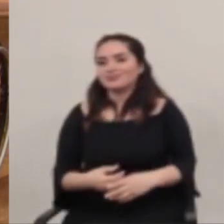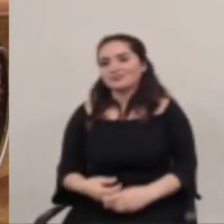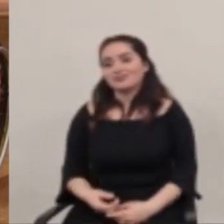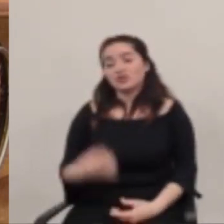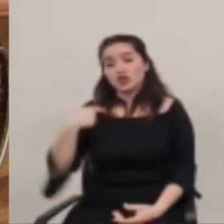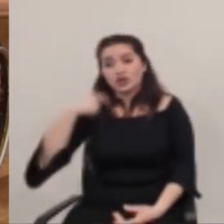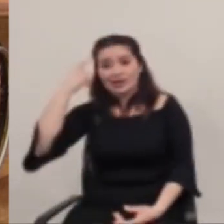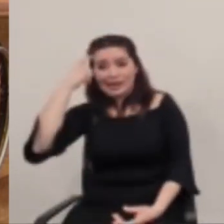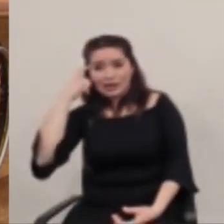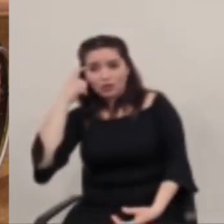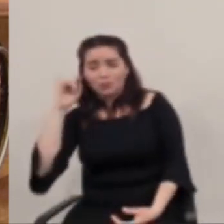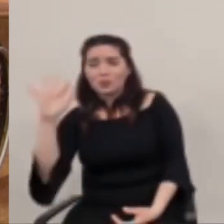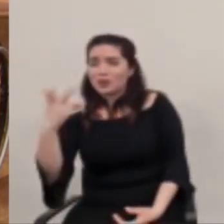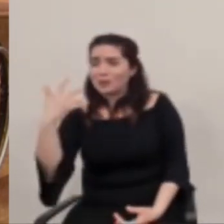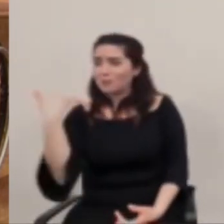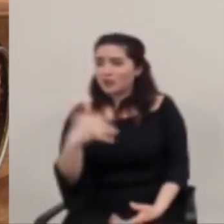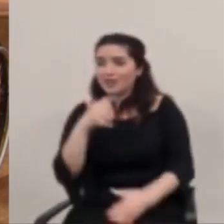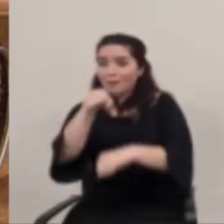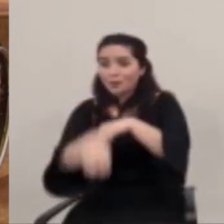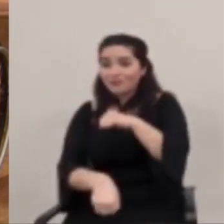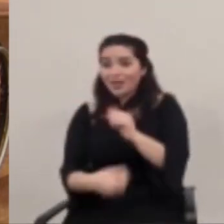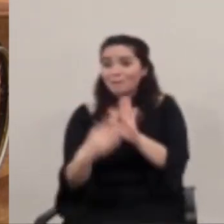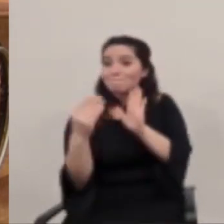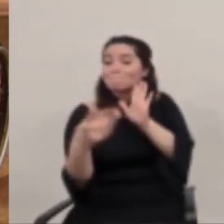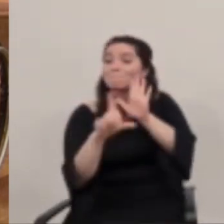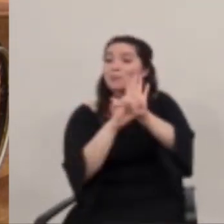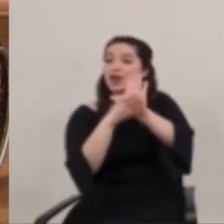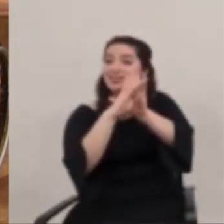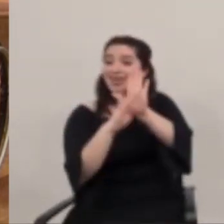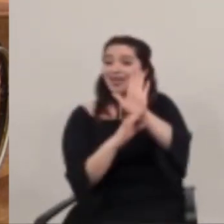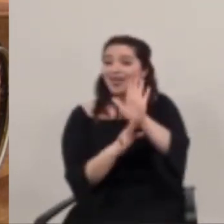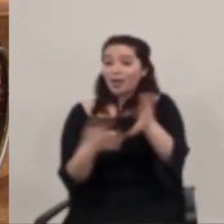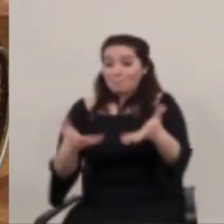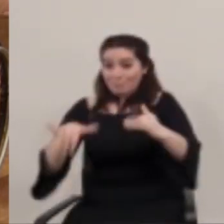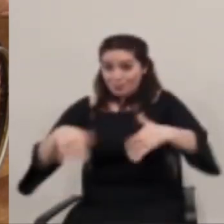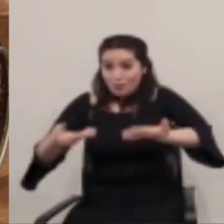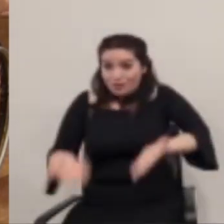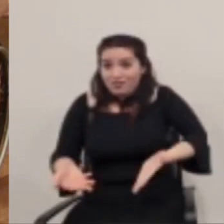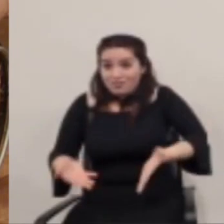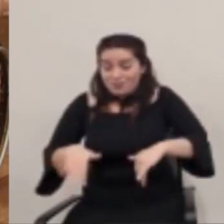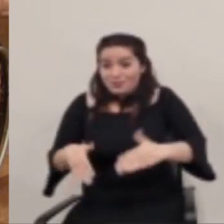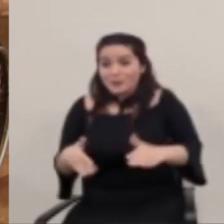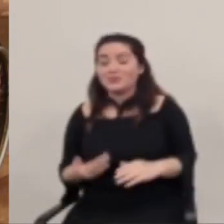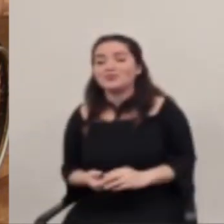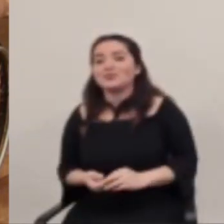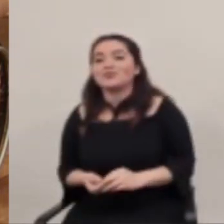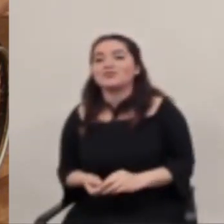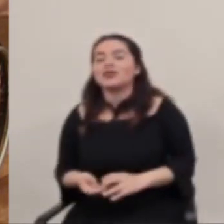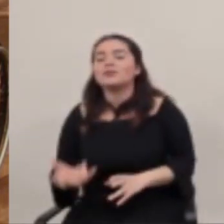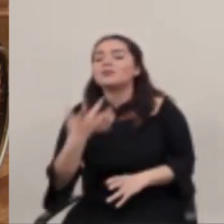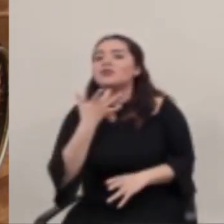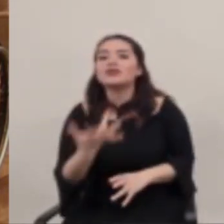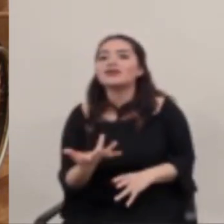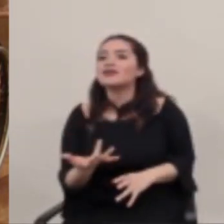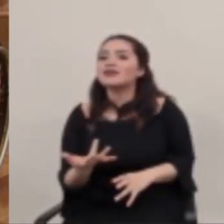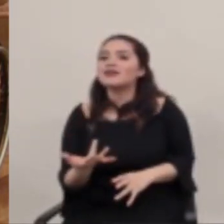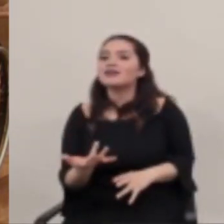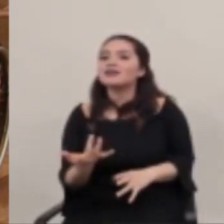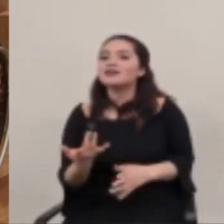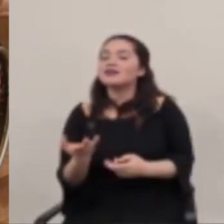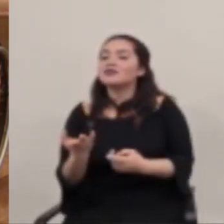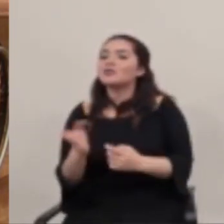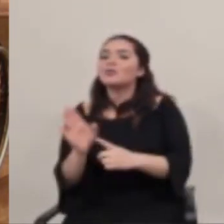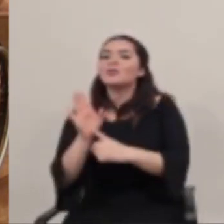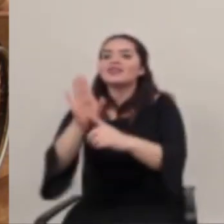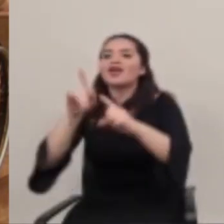Creo que es importante de que se apruebe una política como esta, porque nos da un contexto para